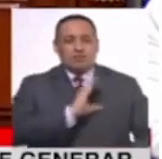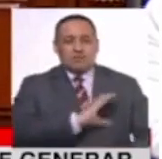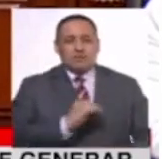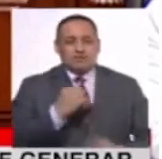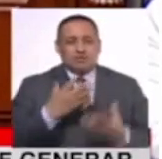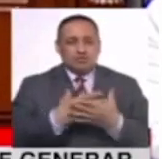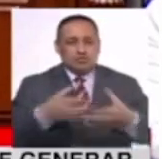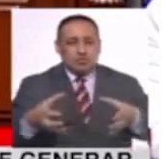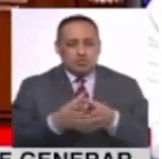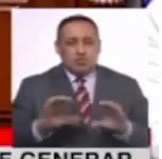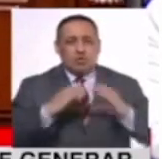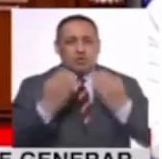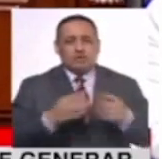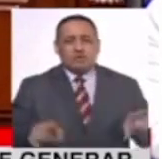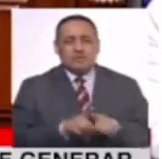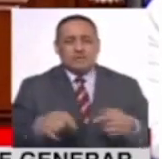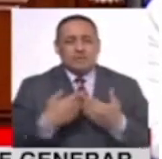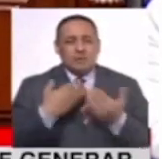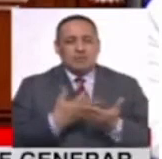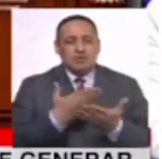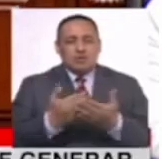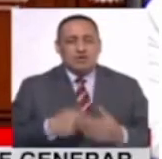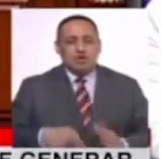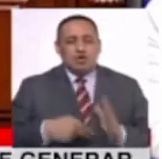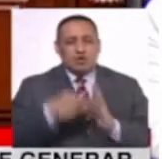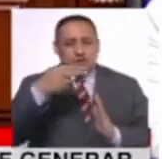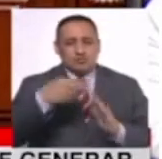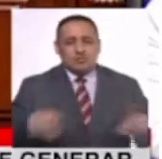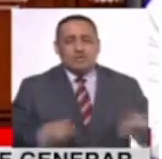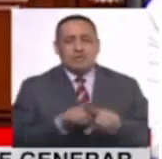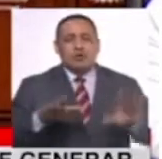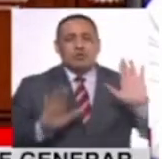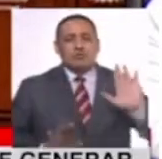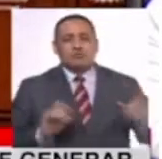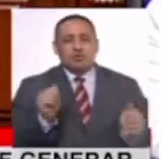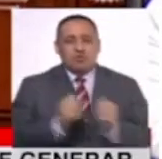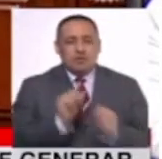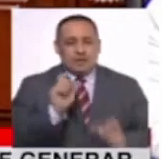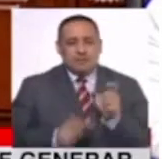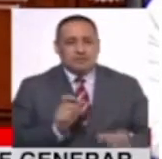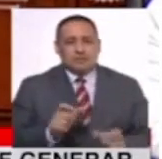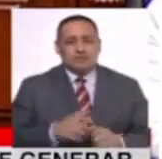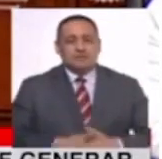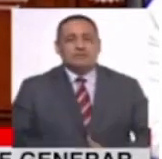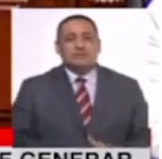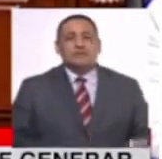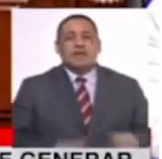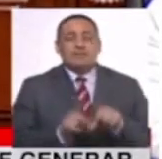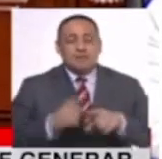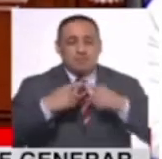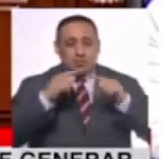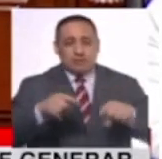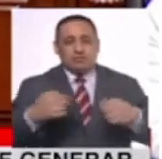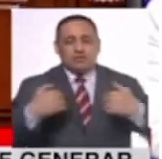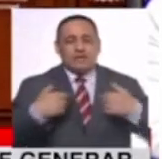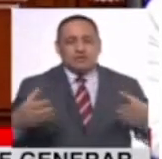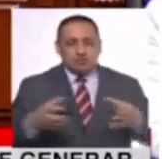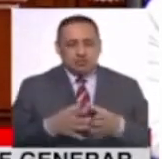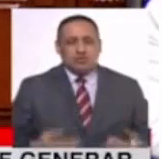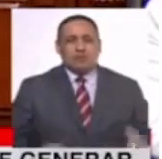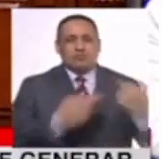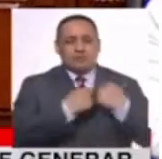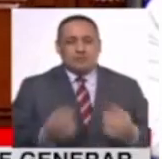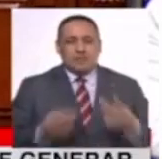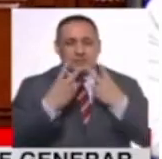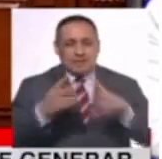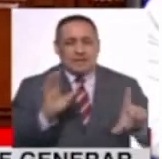comportamiento de nuestro Parlamento debe ser ejemplo de honestidad y compromiso con la ciudadanía. Es por ello que tenemos la